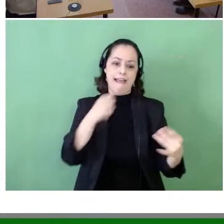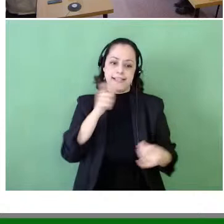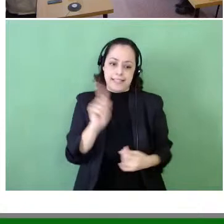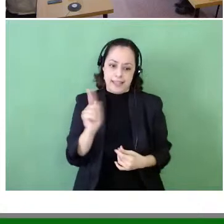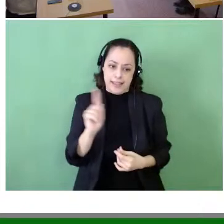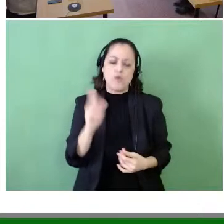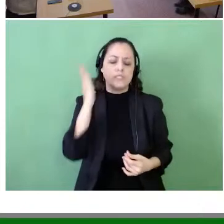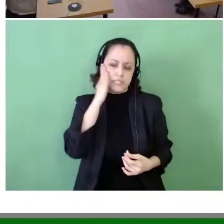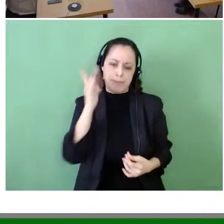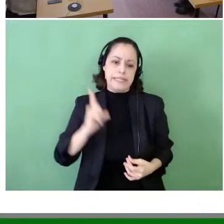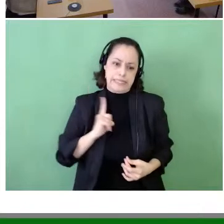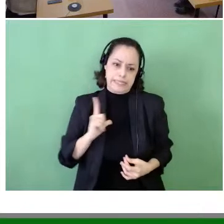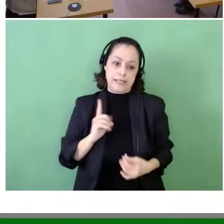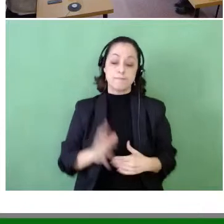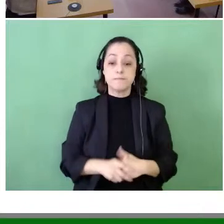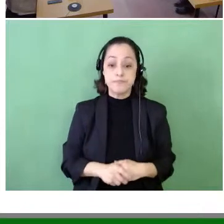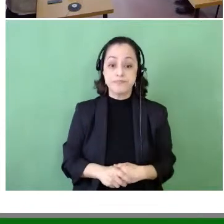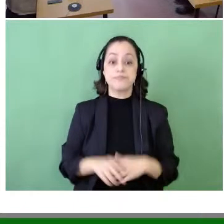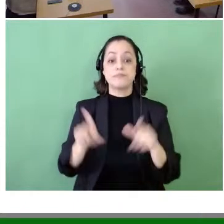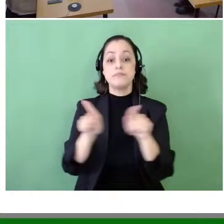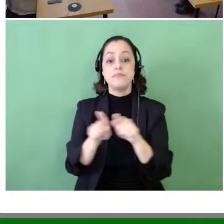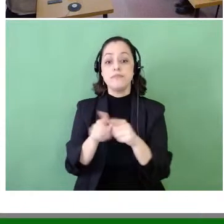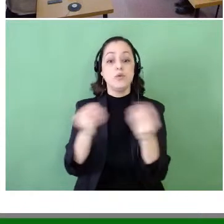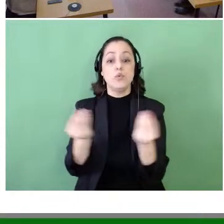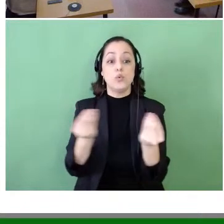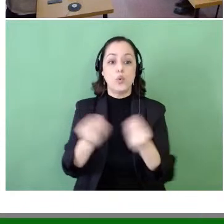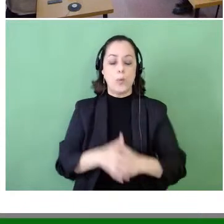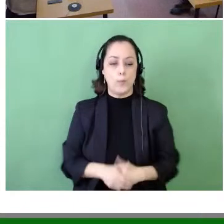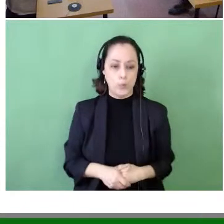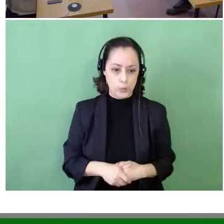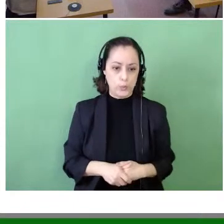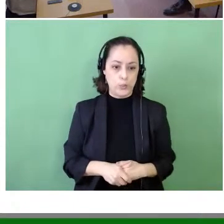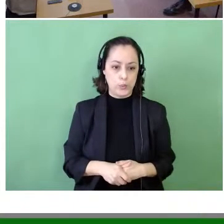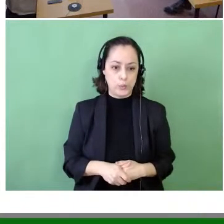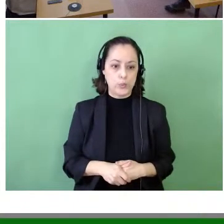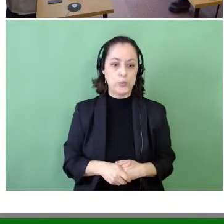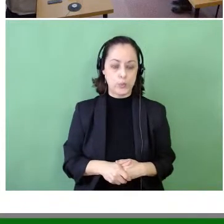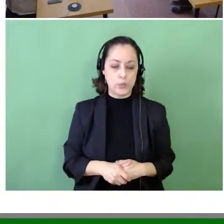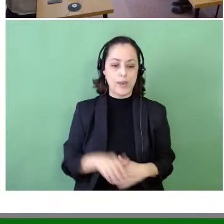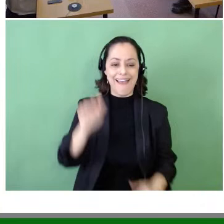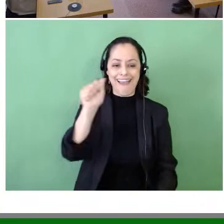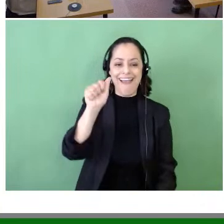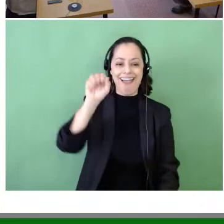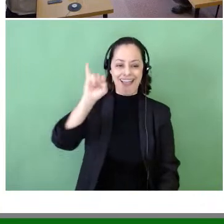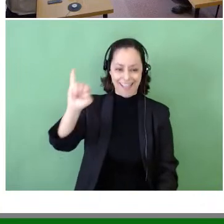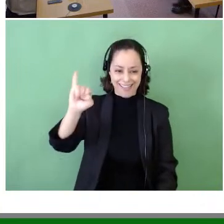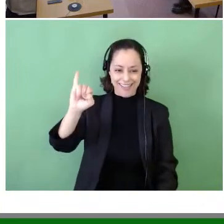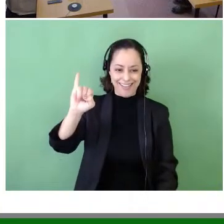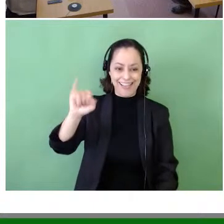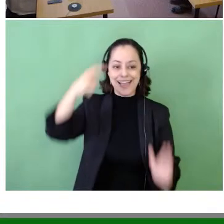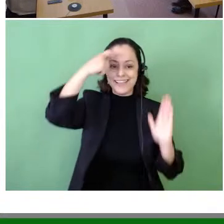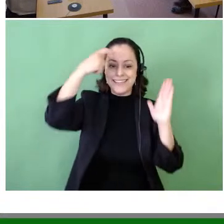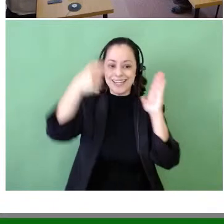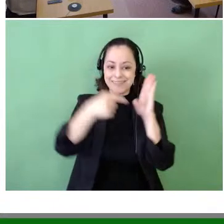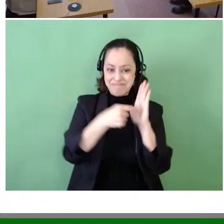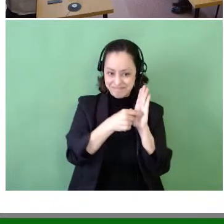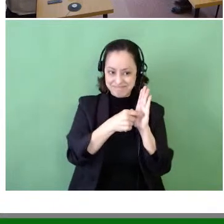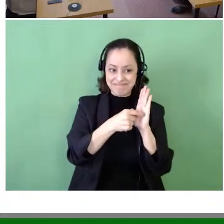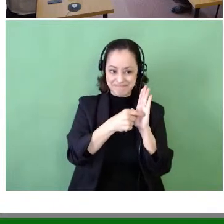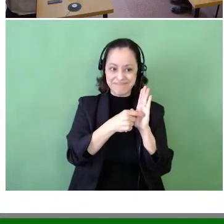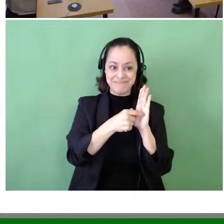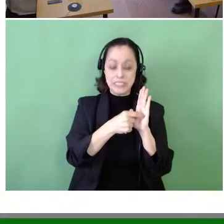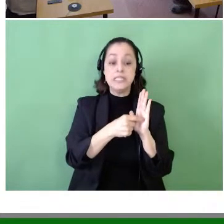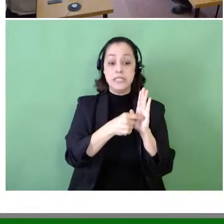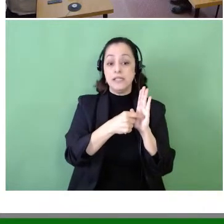también como la influencia de la inteligencia artificial, que es un tema muy actual y que está